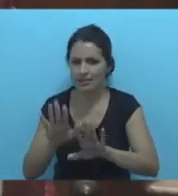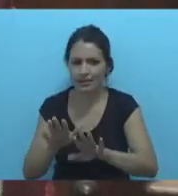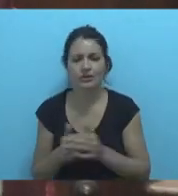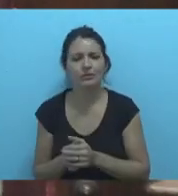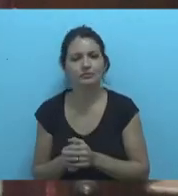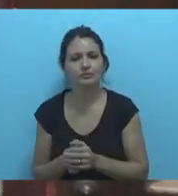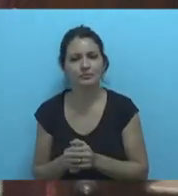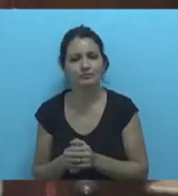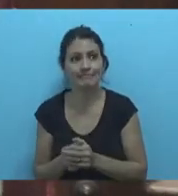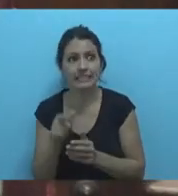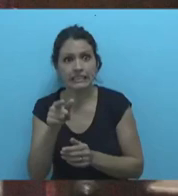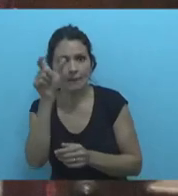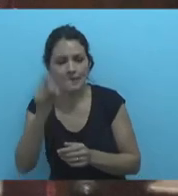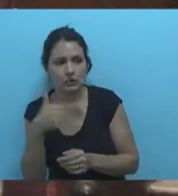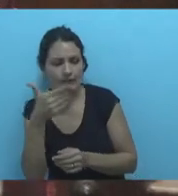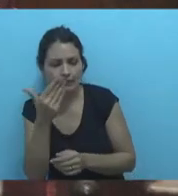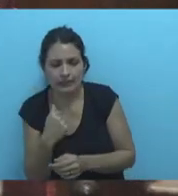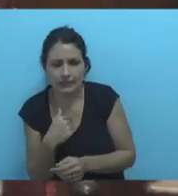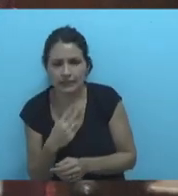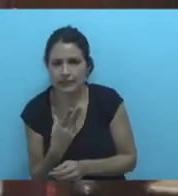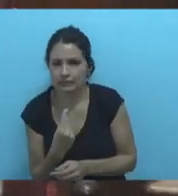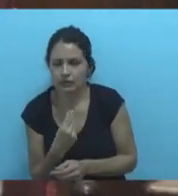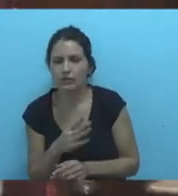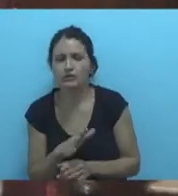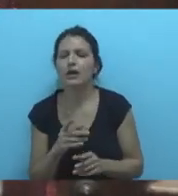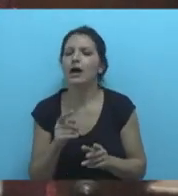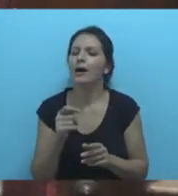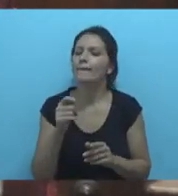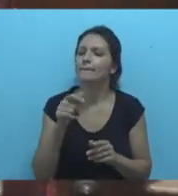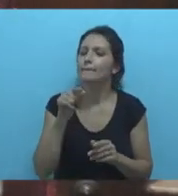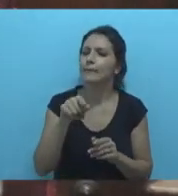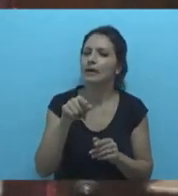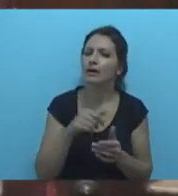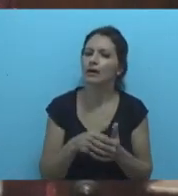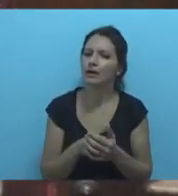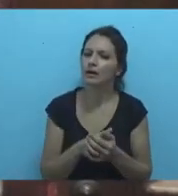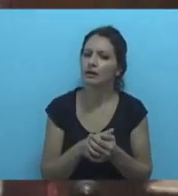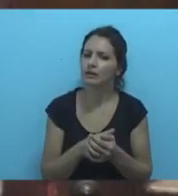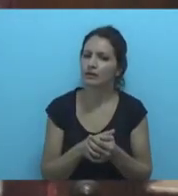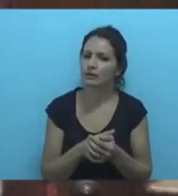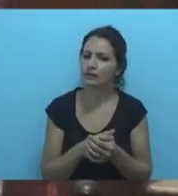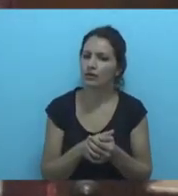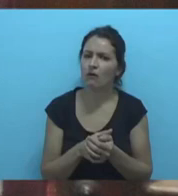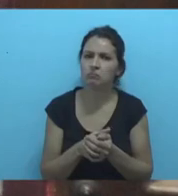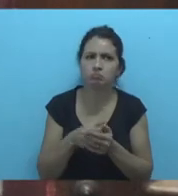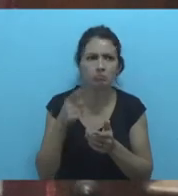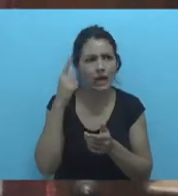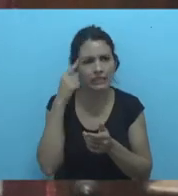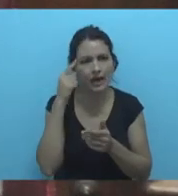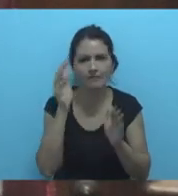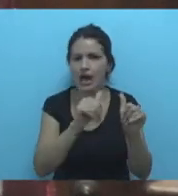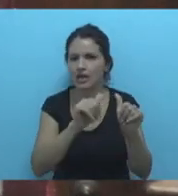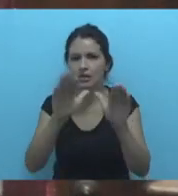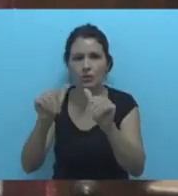nada más. Pero en el fondo lo que sí el banco compartía era fundamentalmente los mismos conceptos que nosotros, pero que